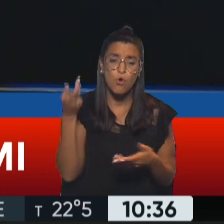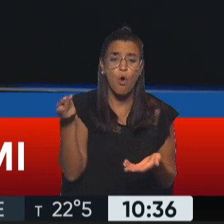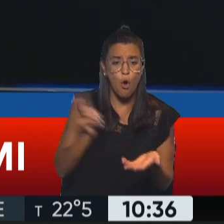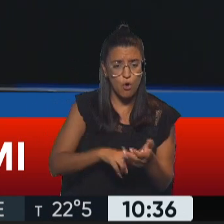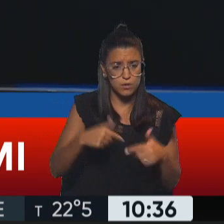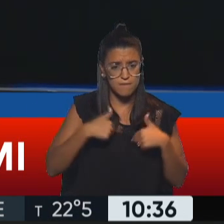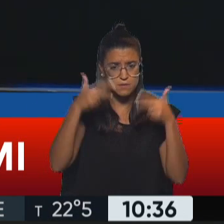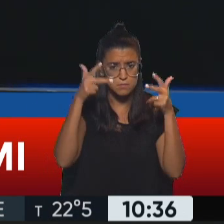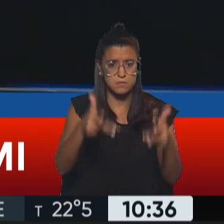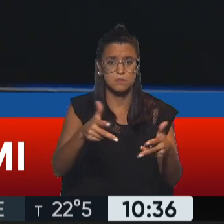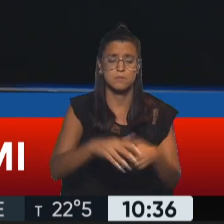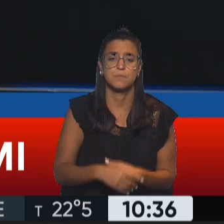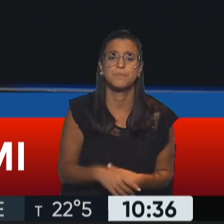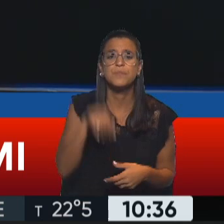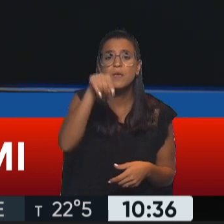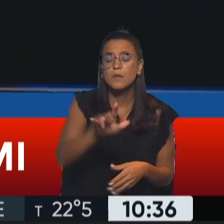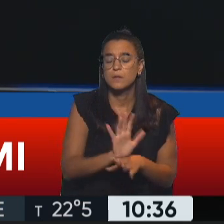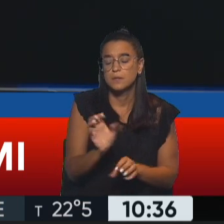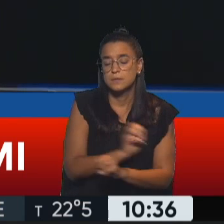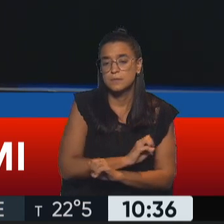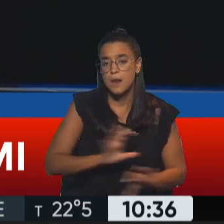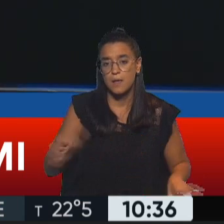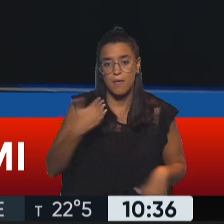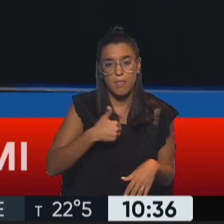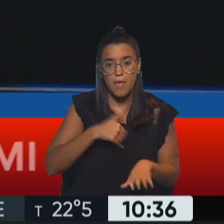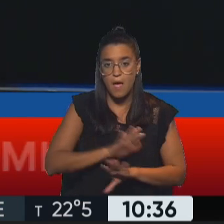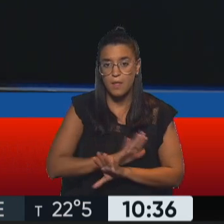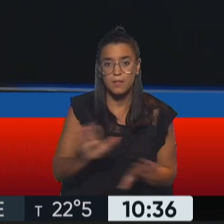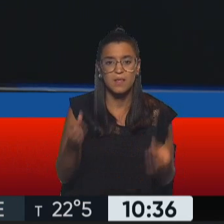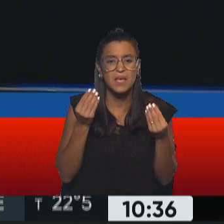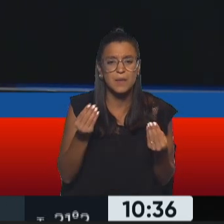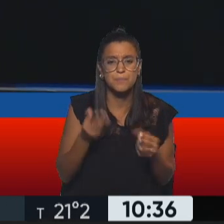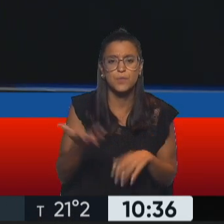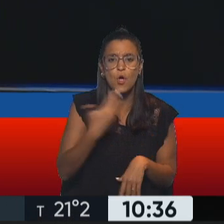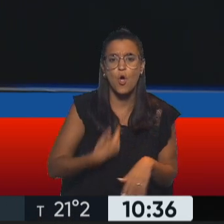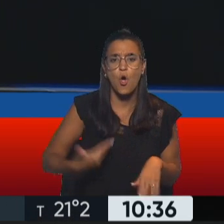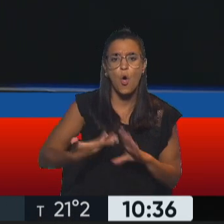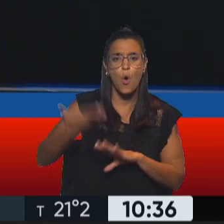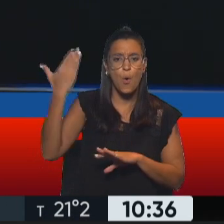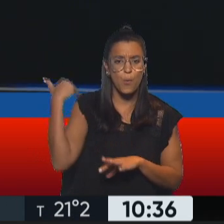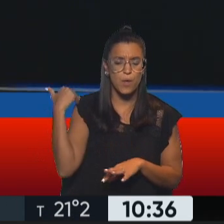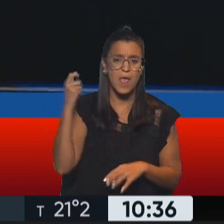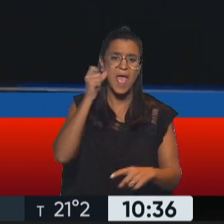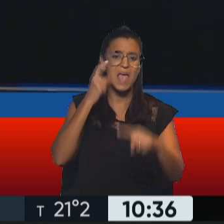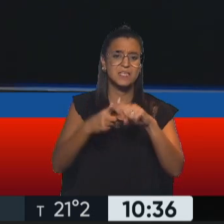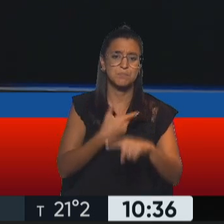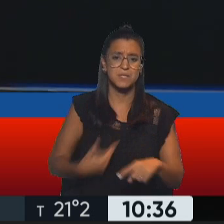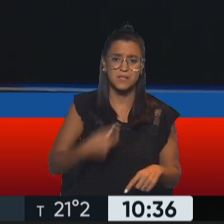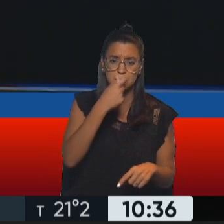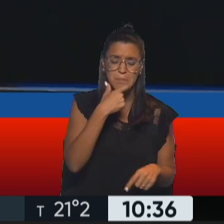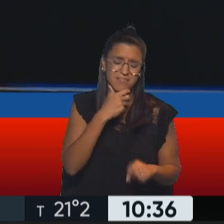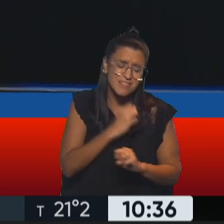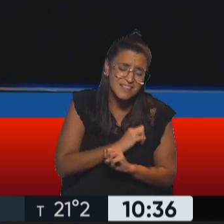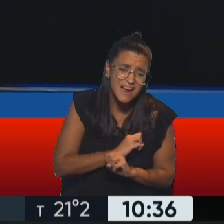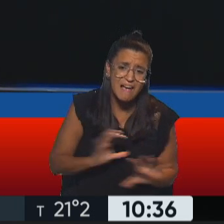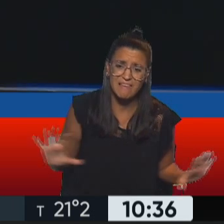a reiterar. Esto era una tragedia para la Argentina, lo que hizo el gobierno del expresidente Macri, una